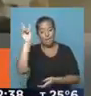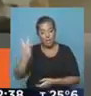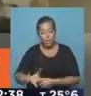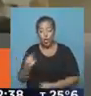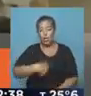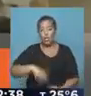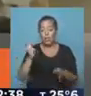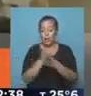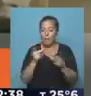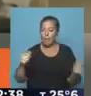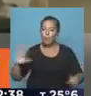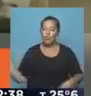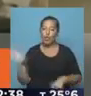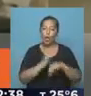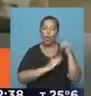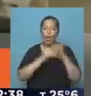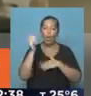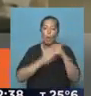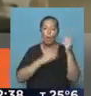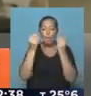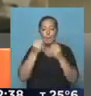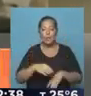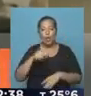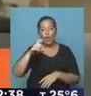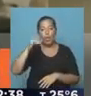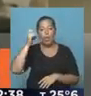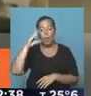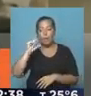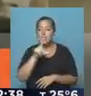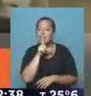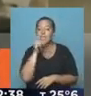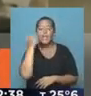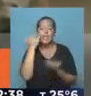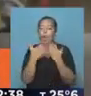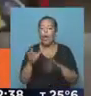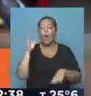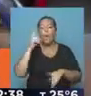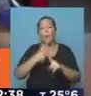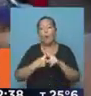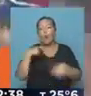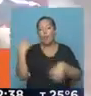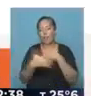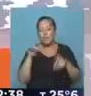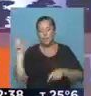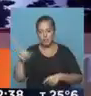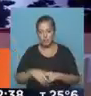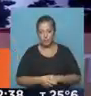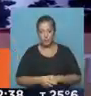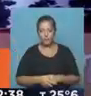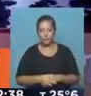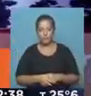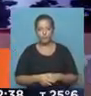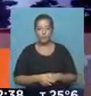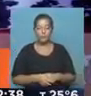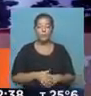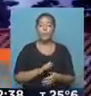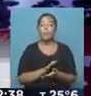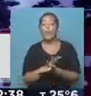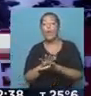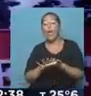terminar todas las obras que empezó de y que abandonó producto de su propia crisis la corrupción de